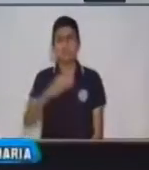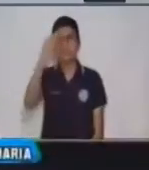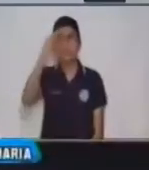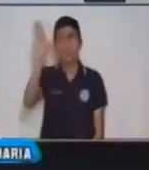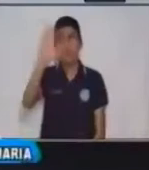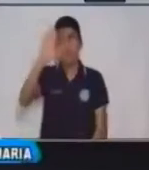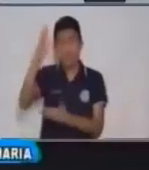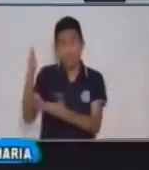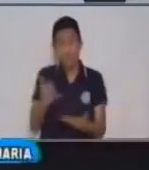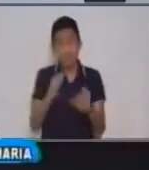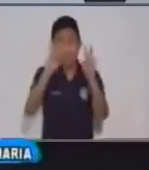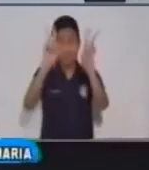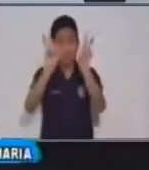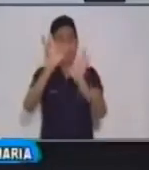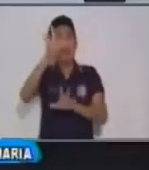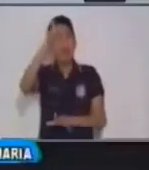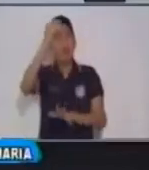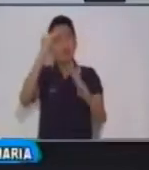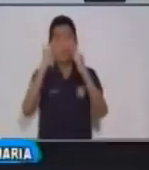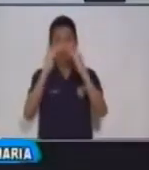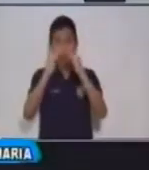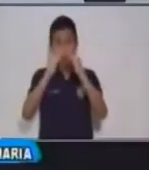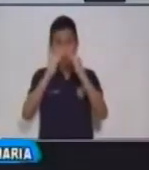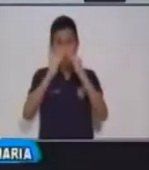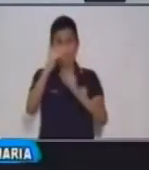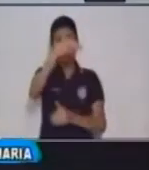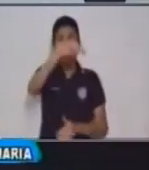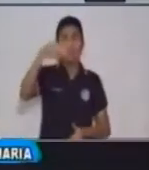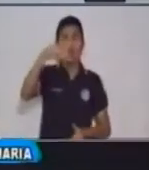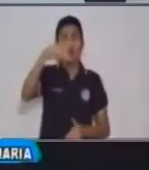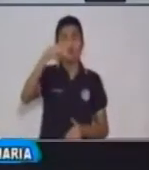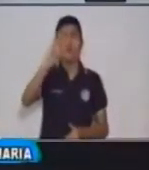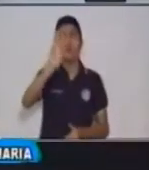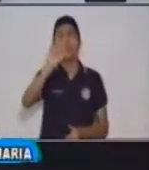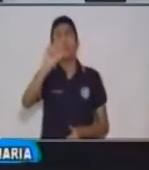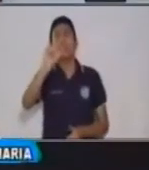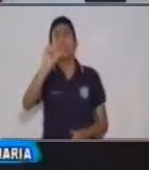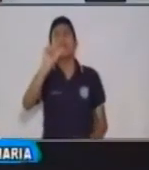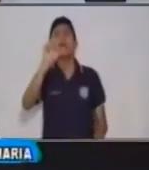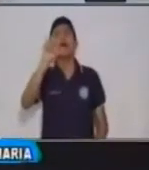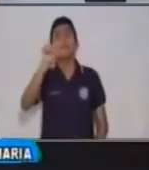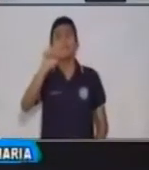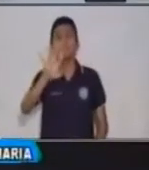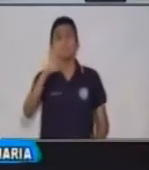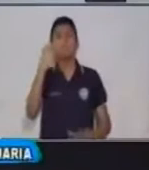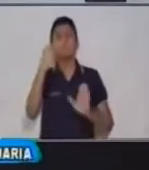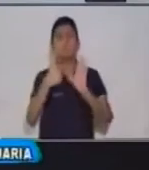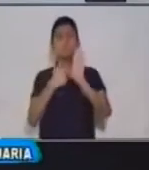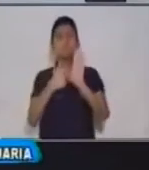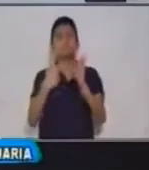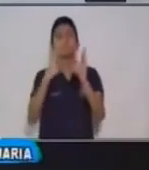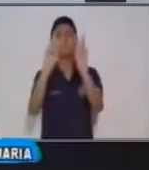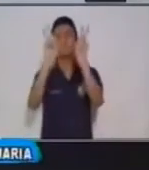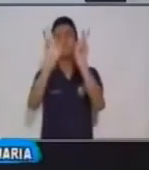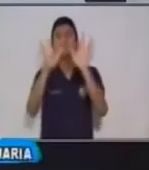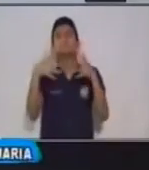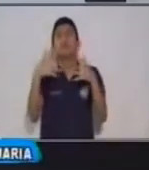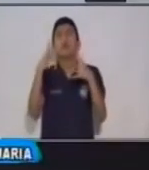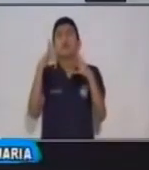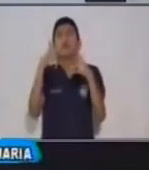Bienvenidos a este espacio educativo Aprendo en Casa. Soy el profesor William Ramírez y en esta oportunidad desarrollaré el